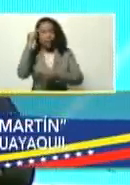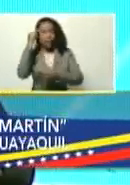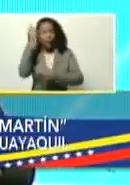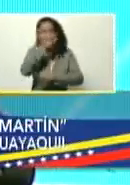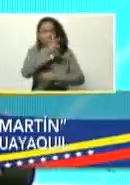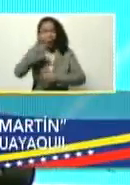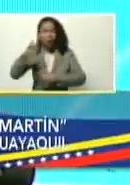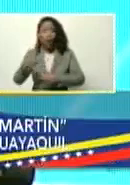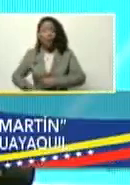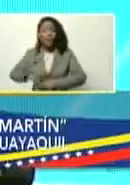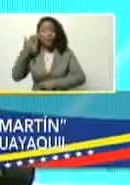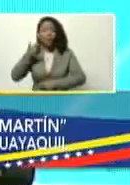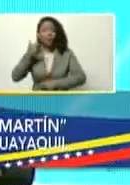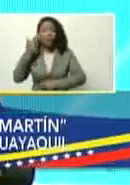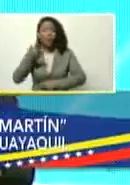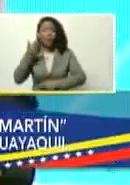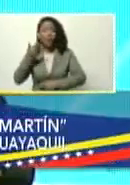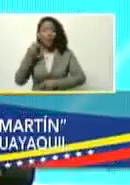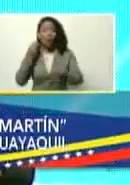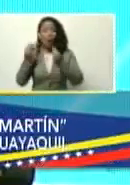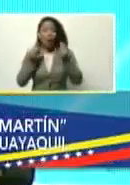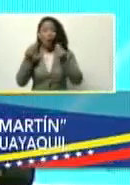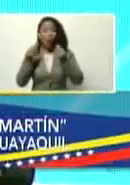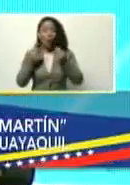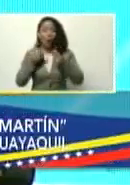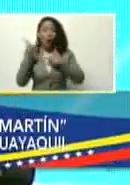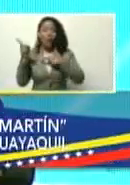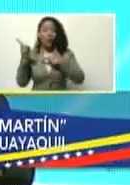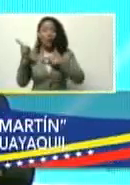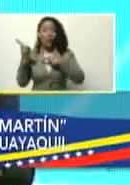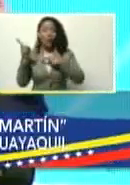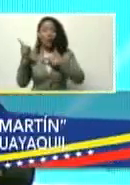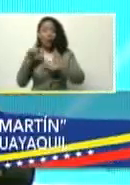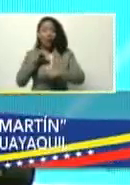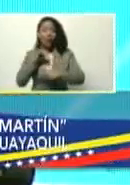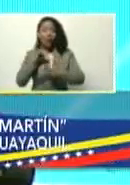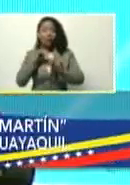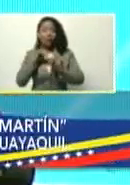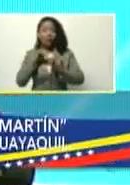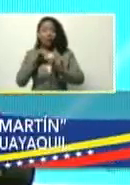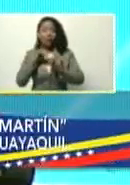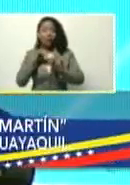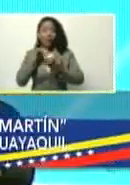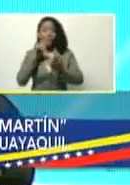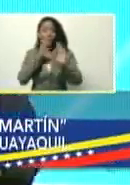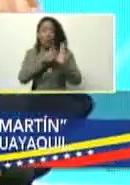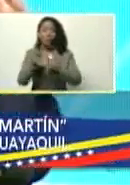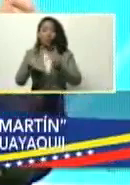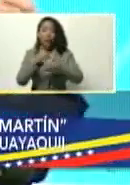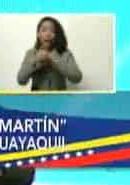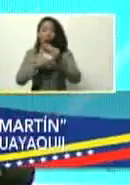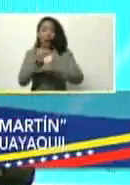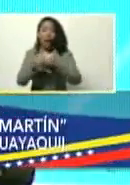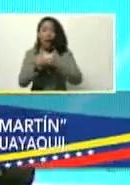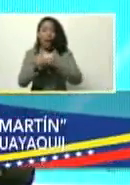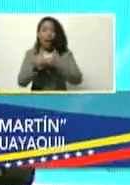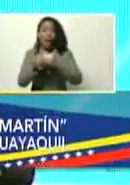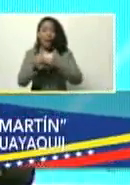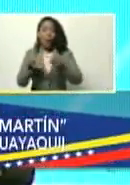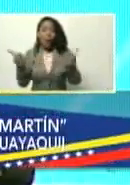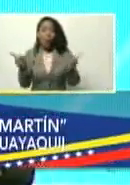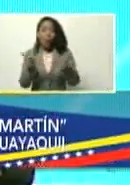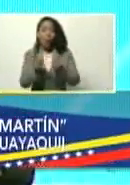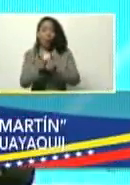la importancia del Istmo de Panamá, y decía: ese istmo va a hacer que se acorten las distancias, ese istmo va a permitir que se